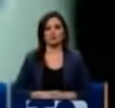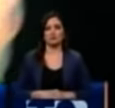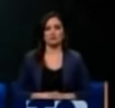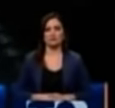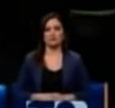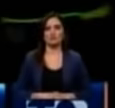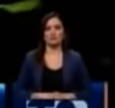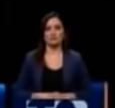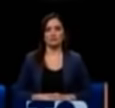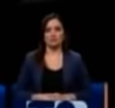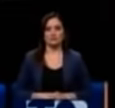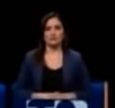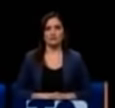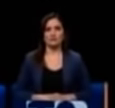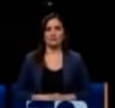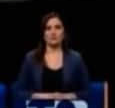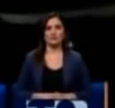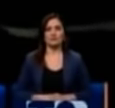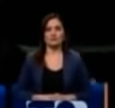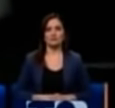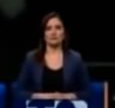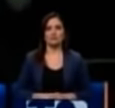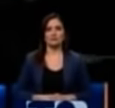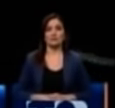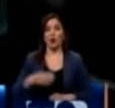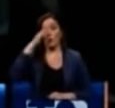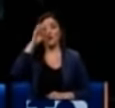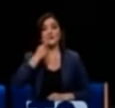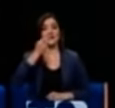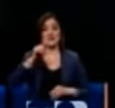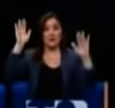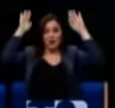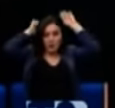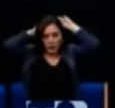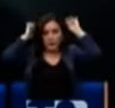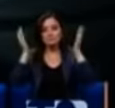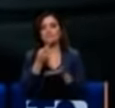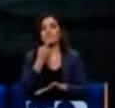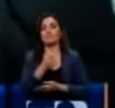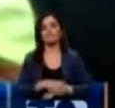¡Levanten las manos! ¡Cuidado con lo que hacen! ¡Levanten las manos! ¡Deja el cuchillo!